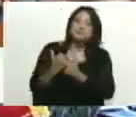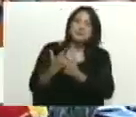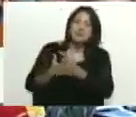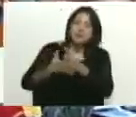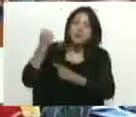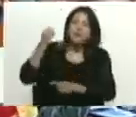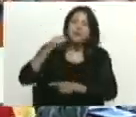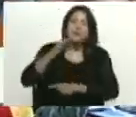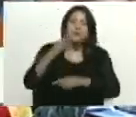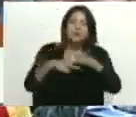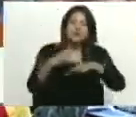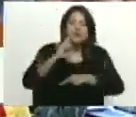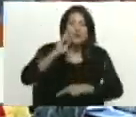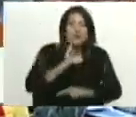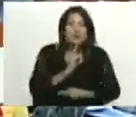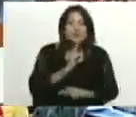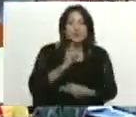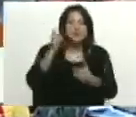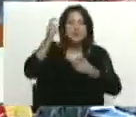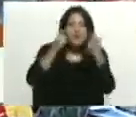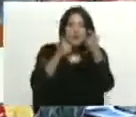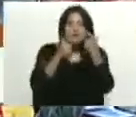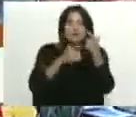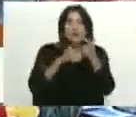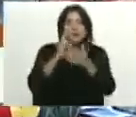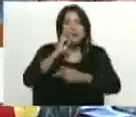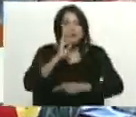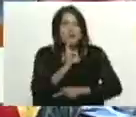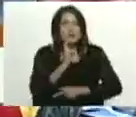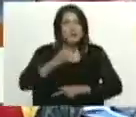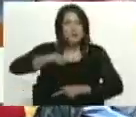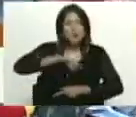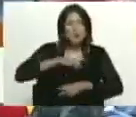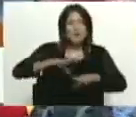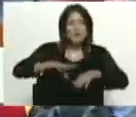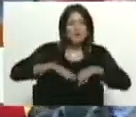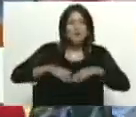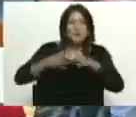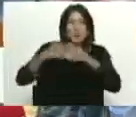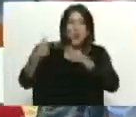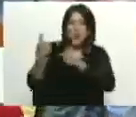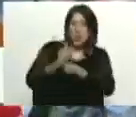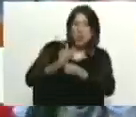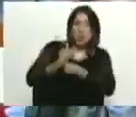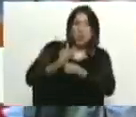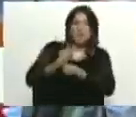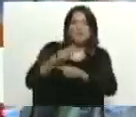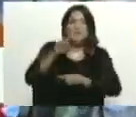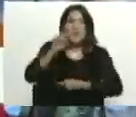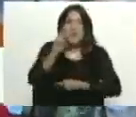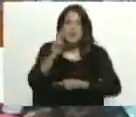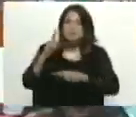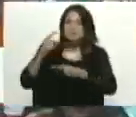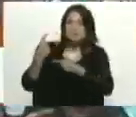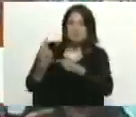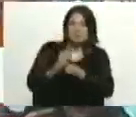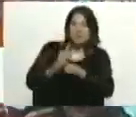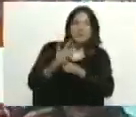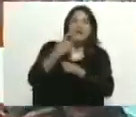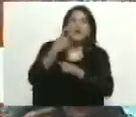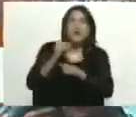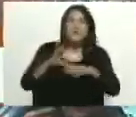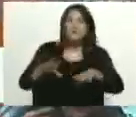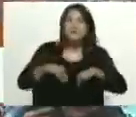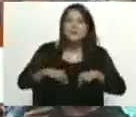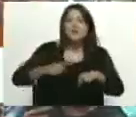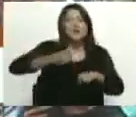Chávez. Que aquí no nos vamos a rendir ni contra el imperialismo norteamericano, ni contra la Unión Europea, y que la unidad de las fuerzas